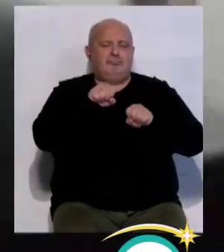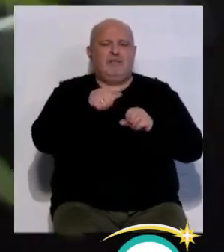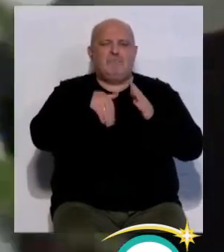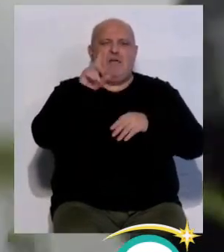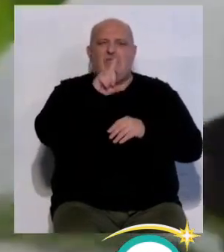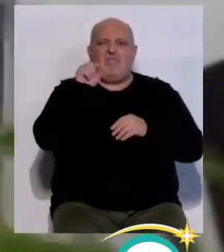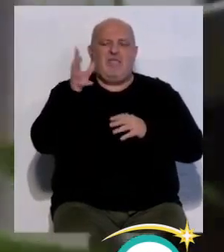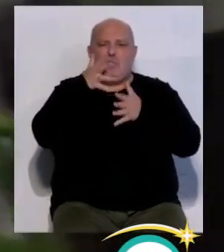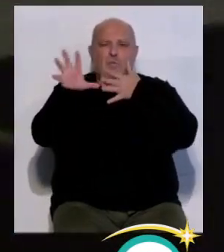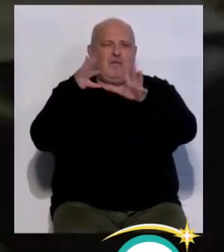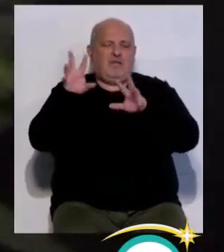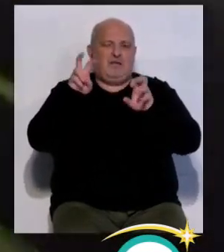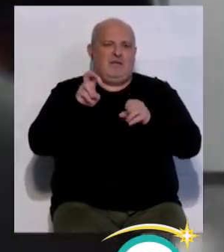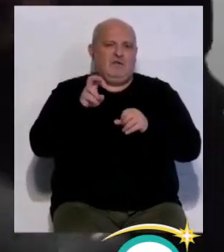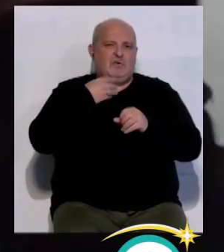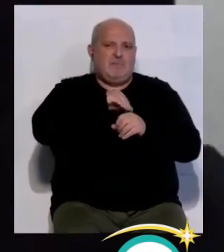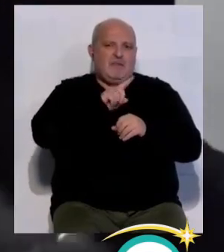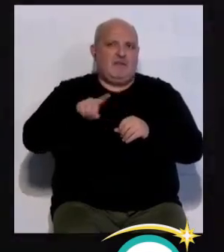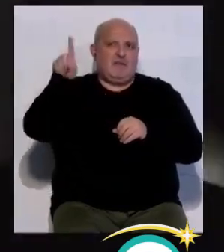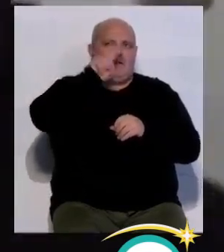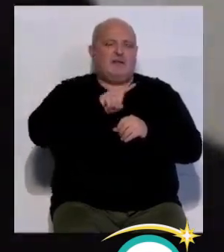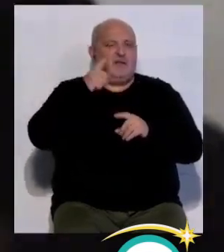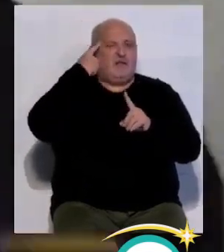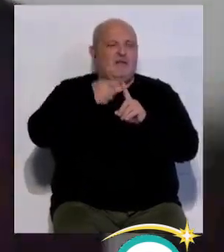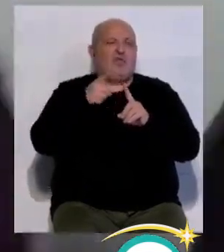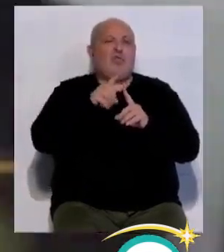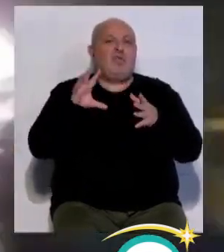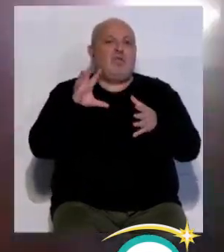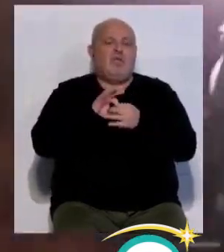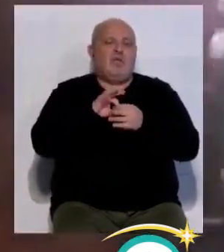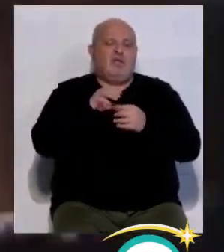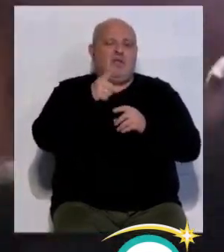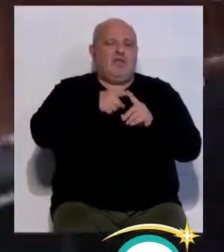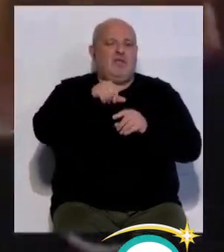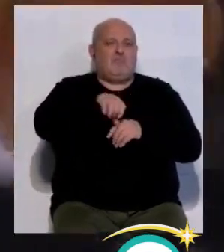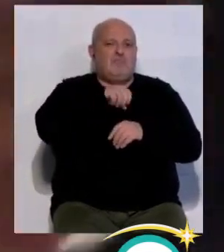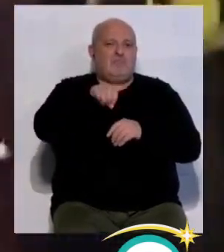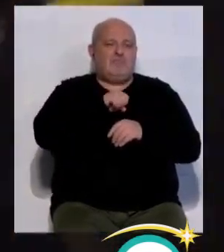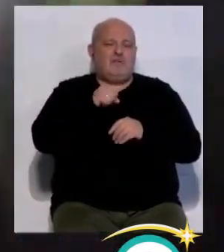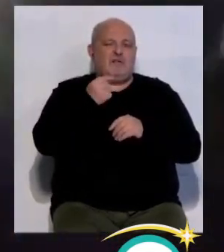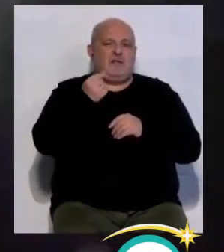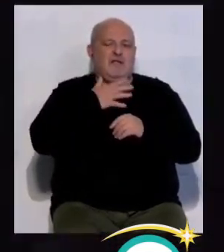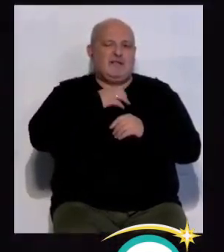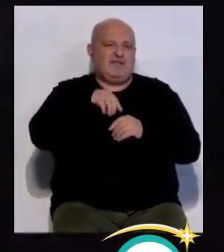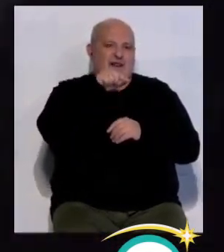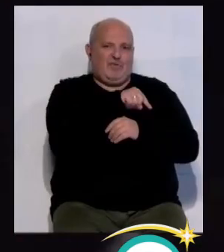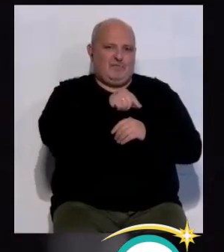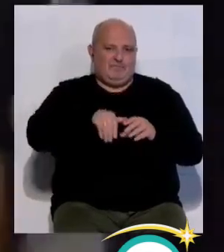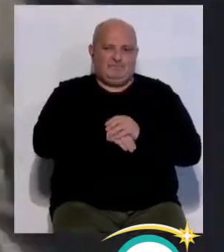100 denuncias presentadas en toda España y que tenían como nexo común las retiradas del dinero en efectivo en San